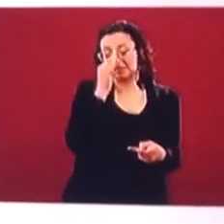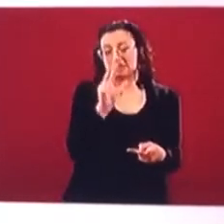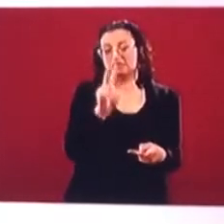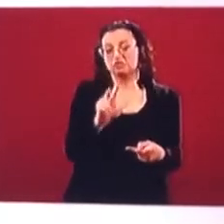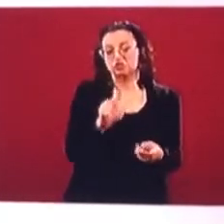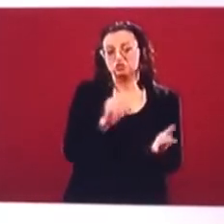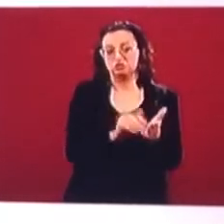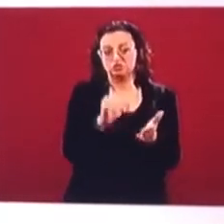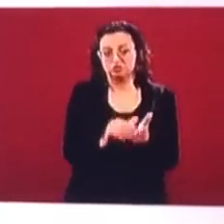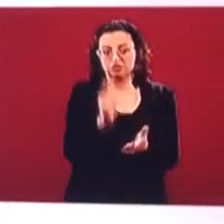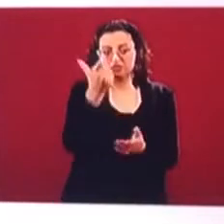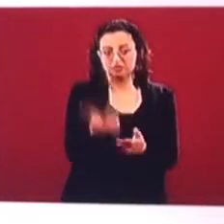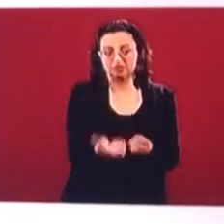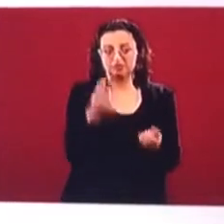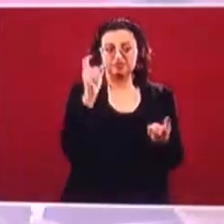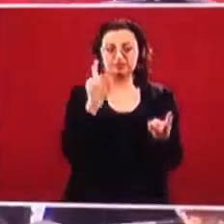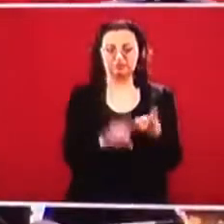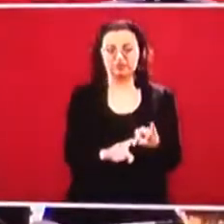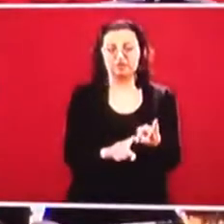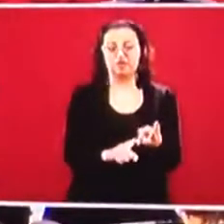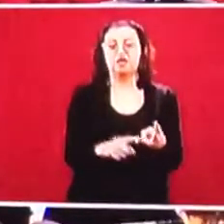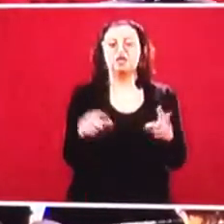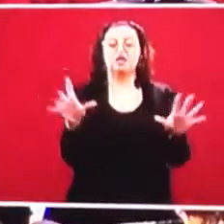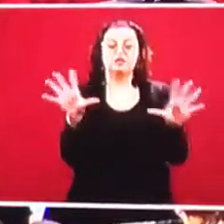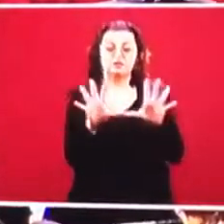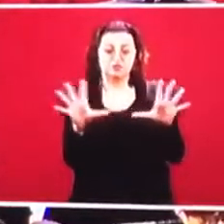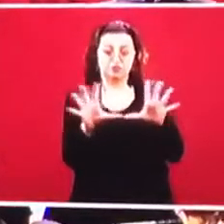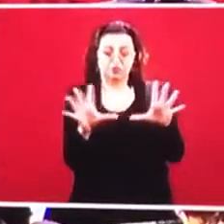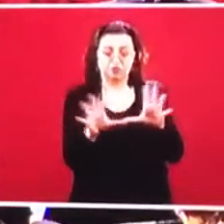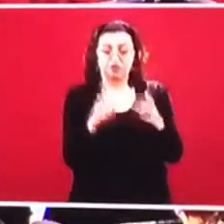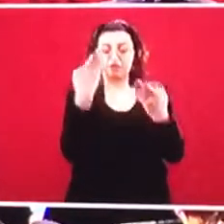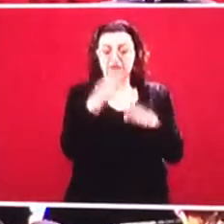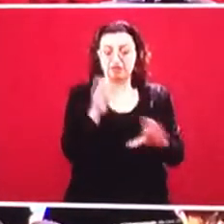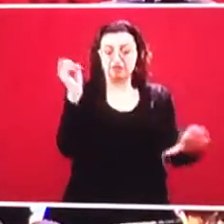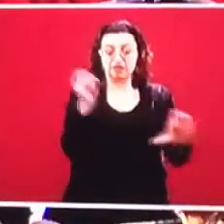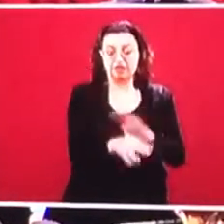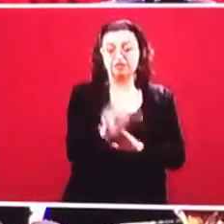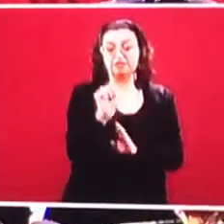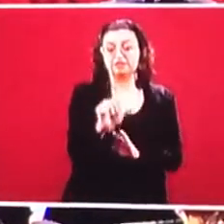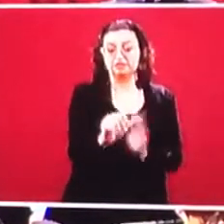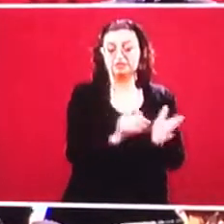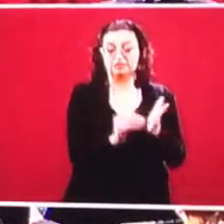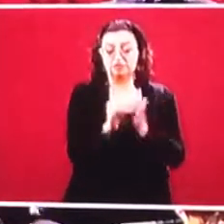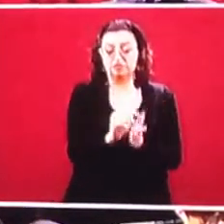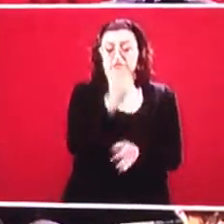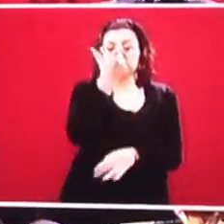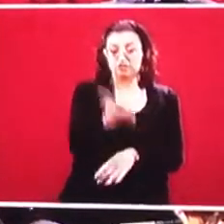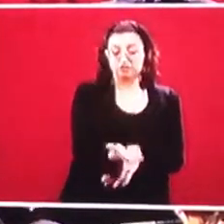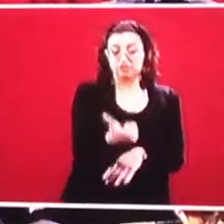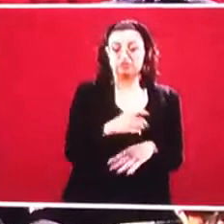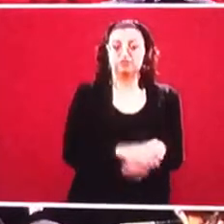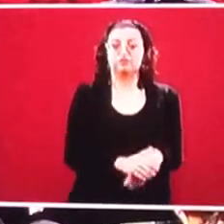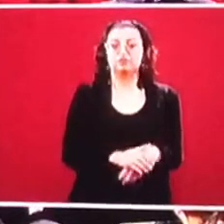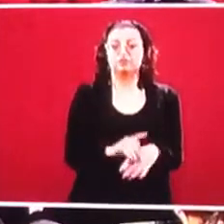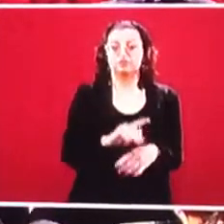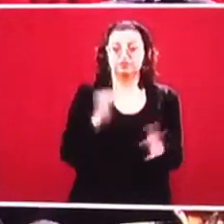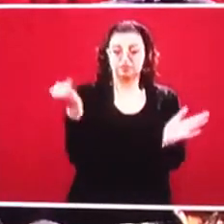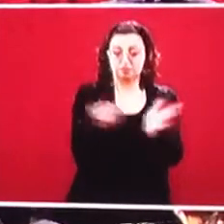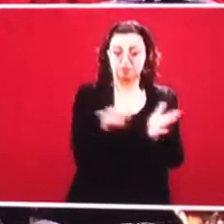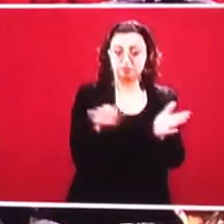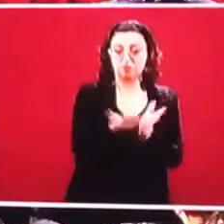1200 o 1300 suscriptores, que me hacen posible poder transmitir en forma directa. La cuestión es muy simple y muy sencilla, no le quiero complicar